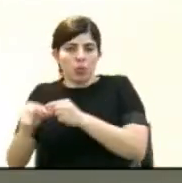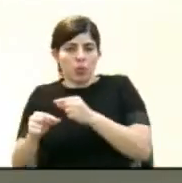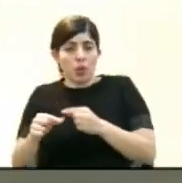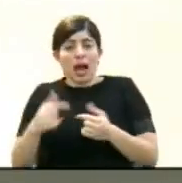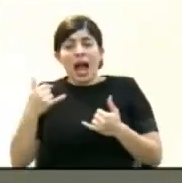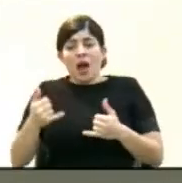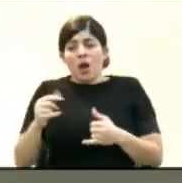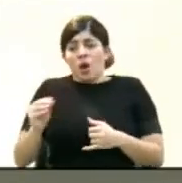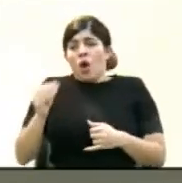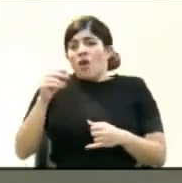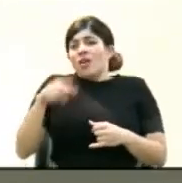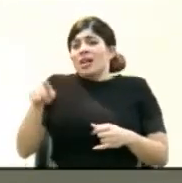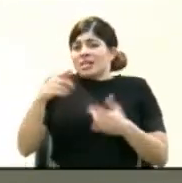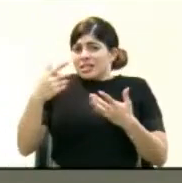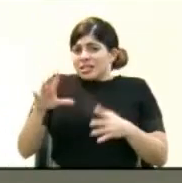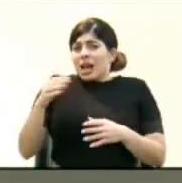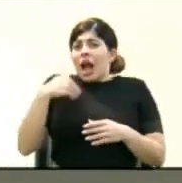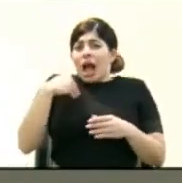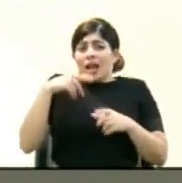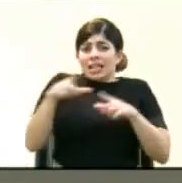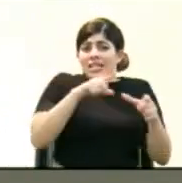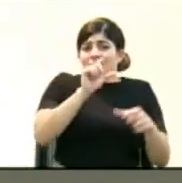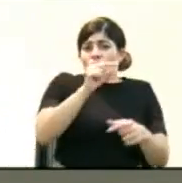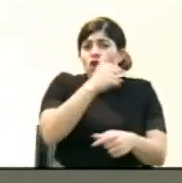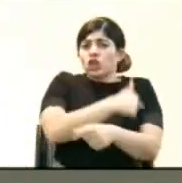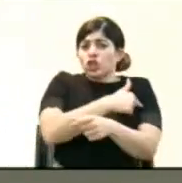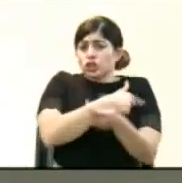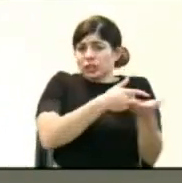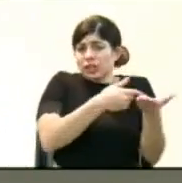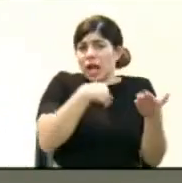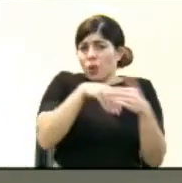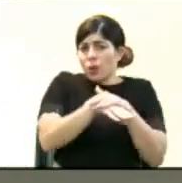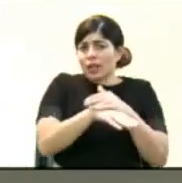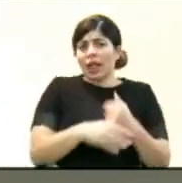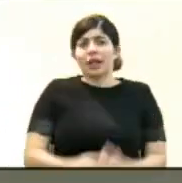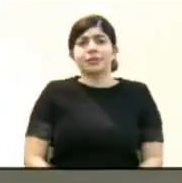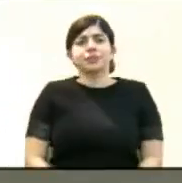sus dosis aseguradas.